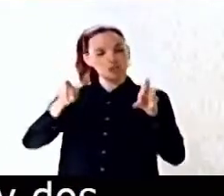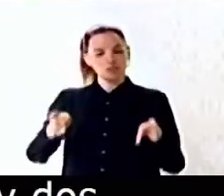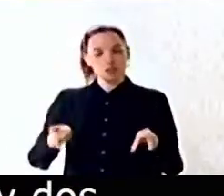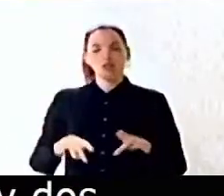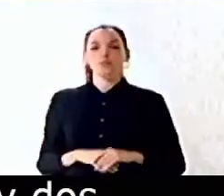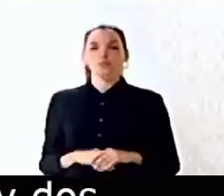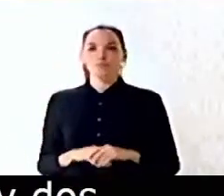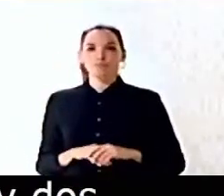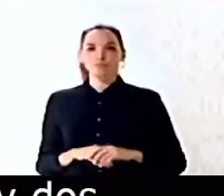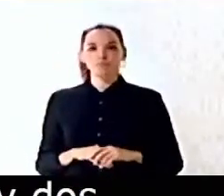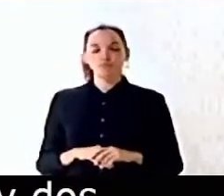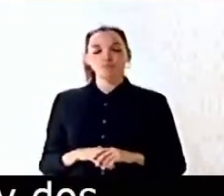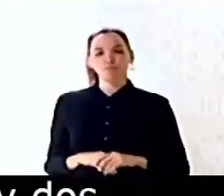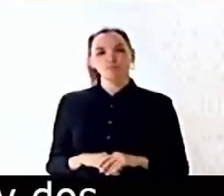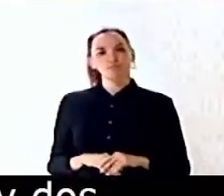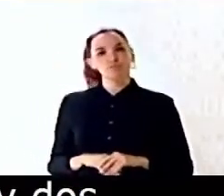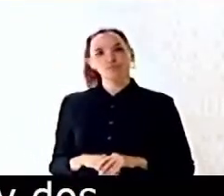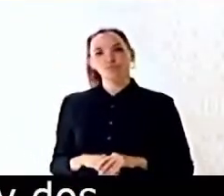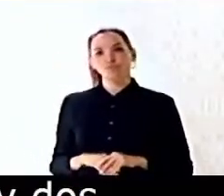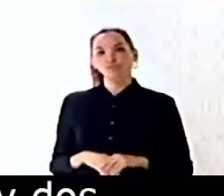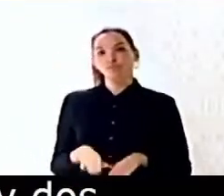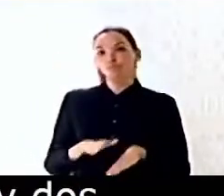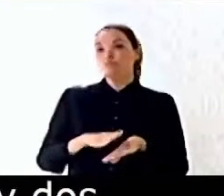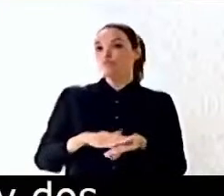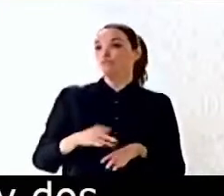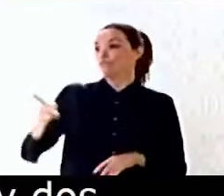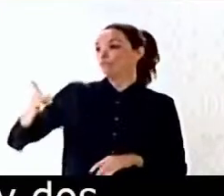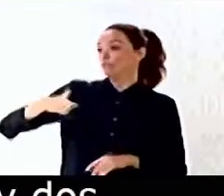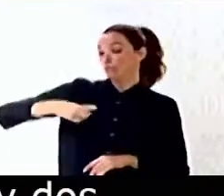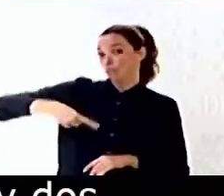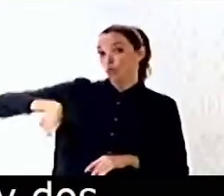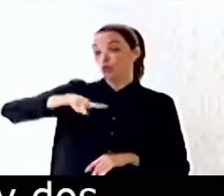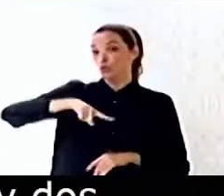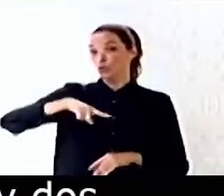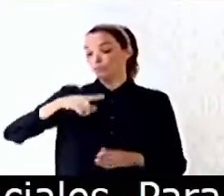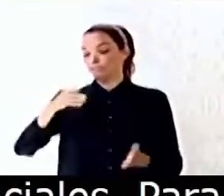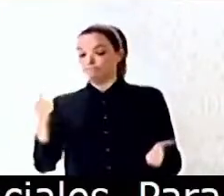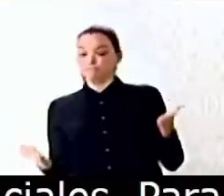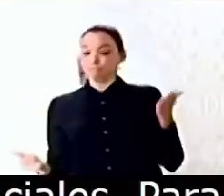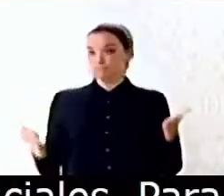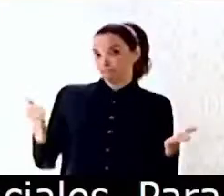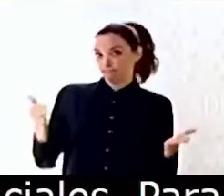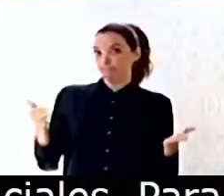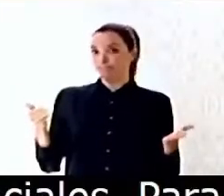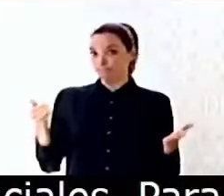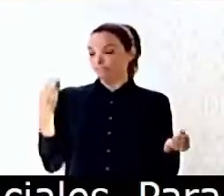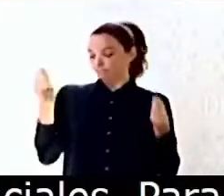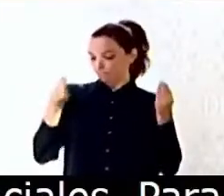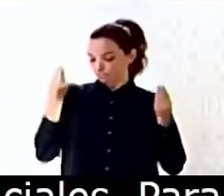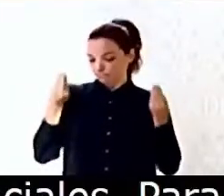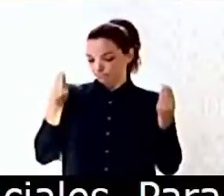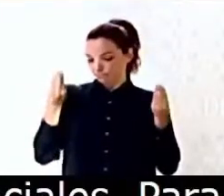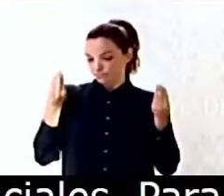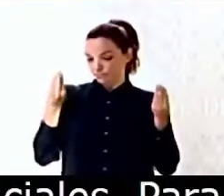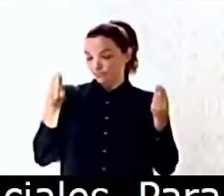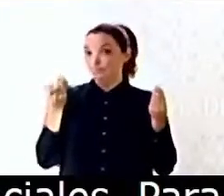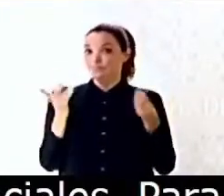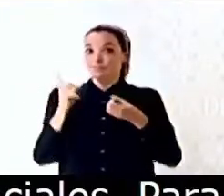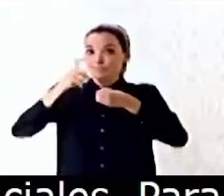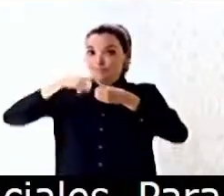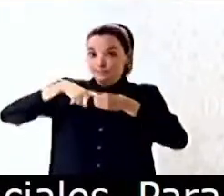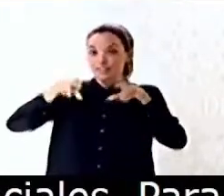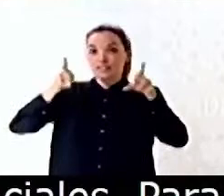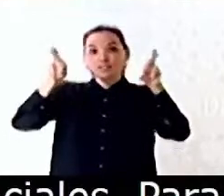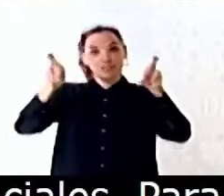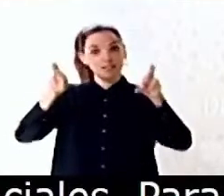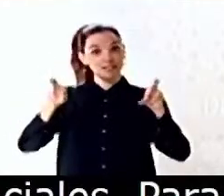Para que hagan ustedes una comparación, Residentes en la Comunidad Autónoma de